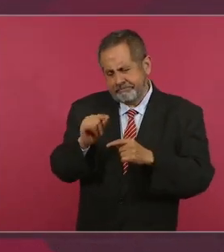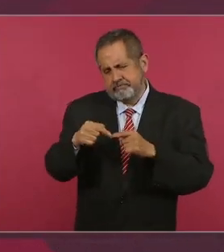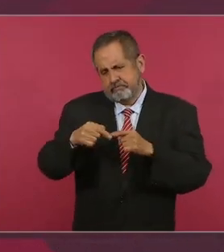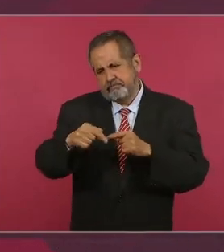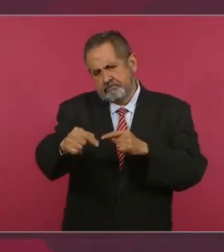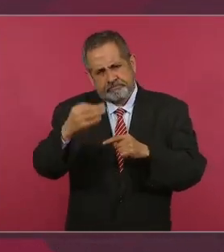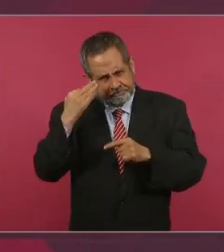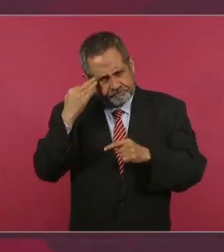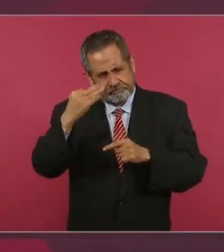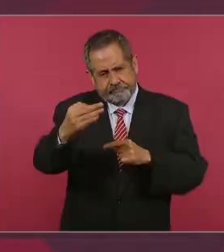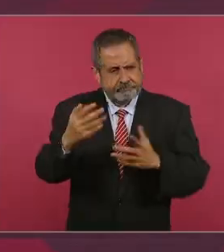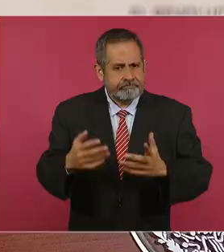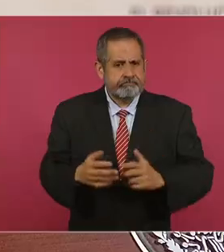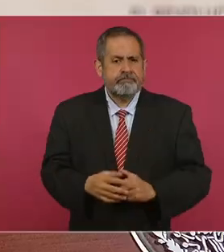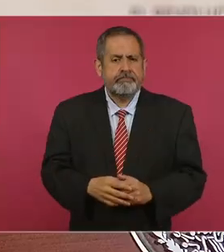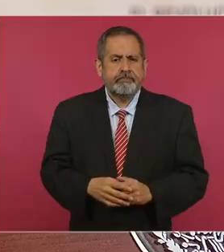que